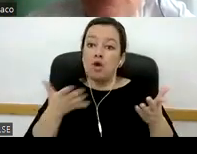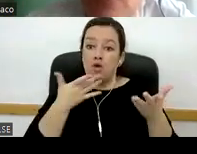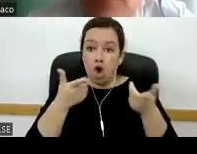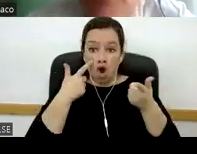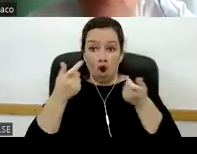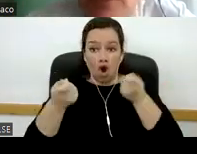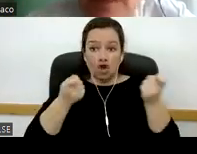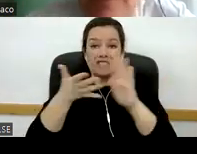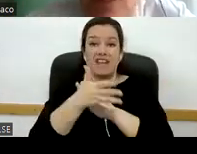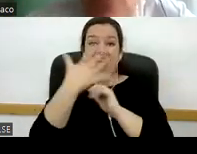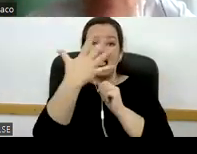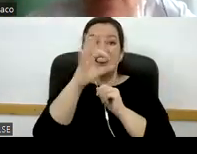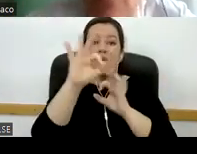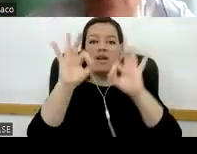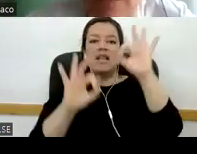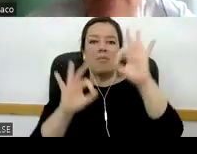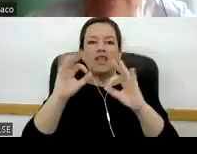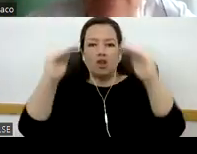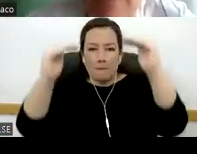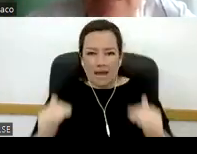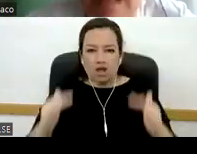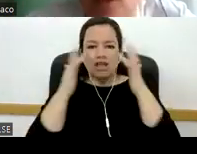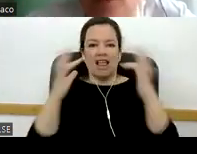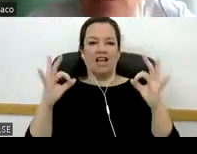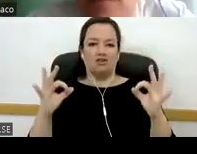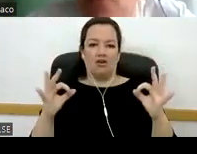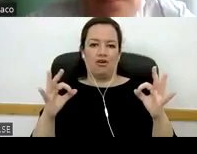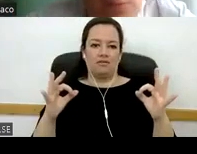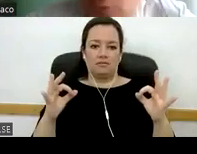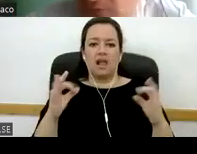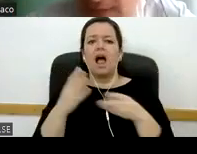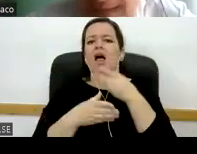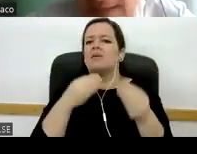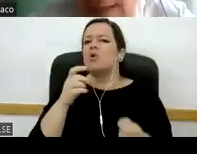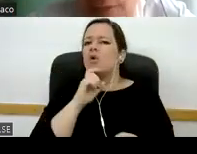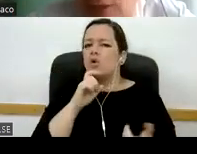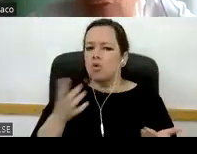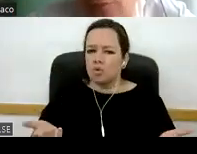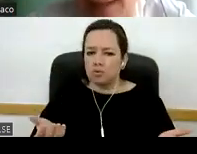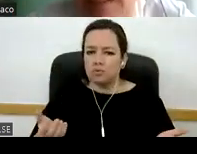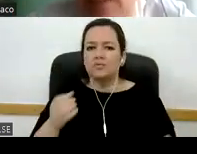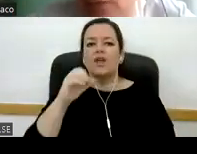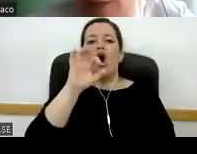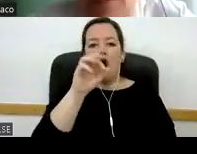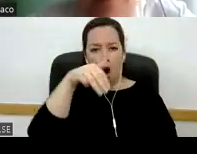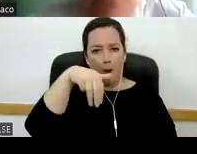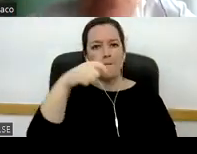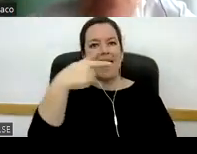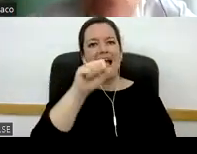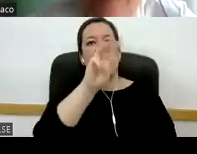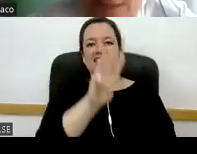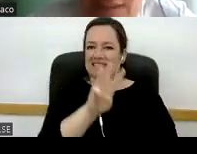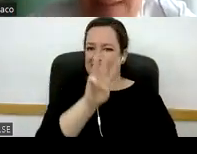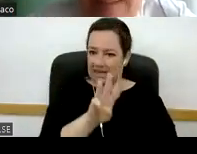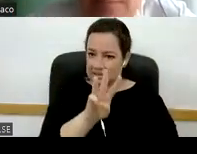prevenir hasta un 50% del total del riesgo cardiovascular. Aquí, ¿cómo actuaríamos? Pues con ácidos grasos omega 3 como